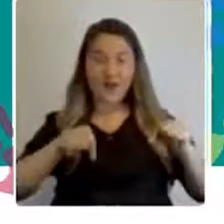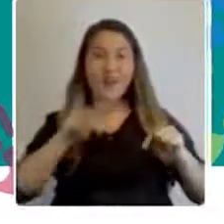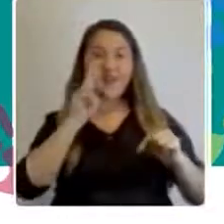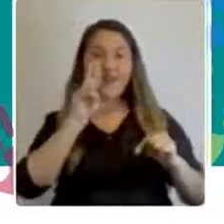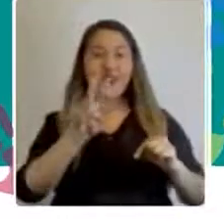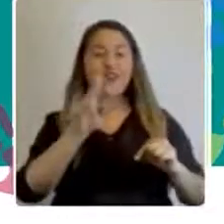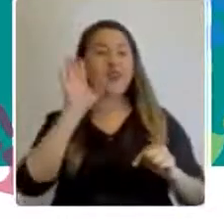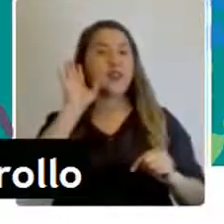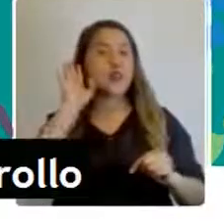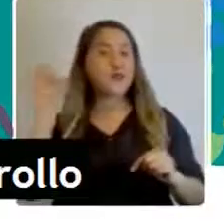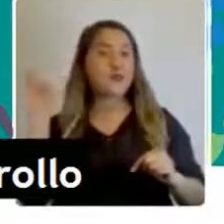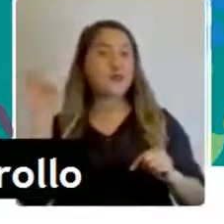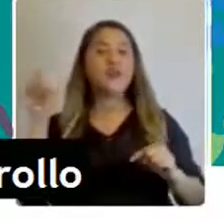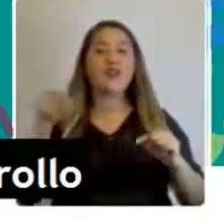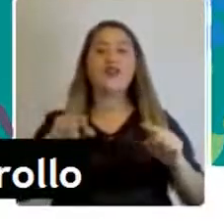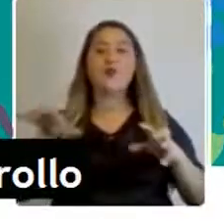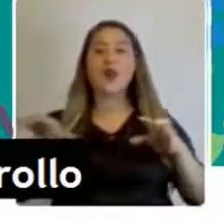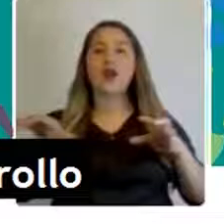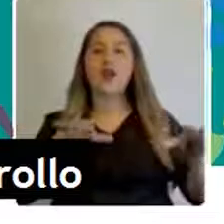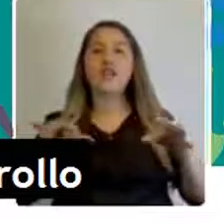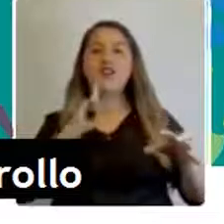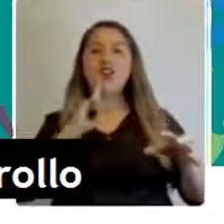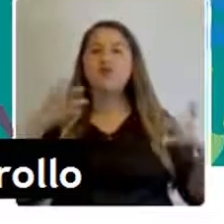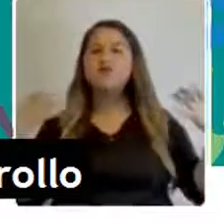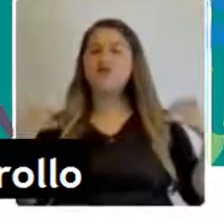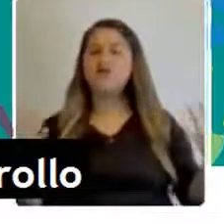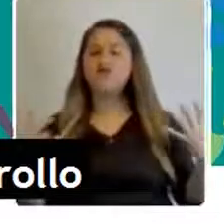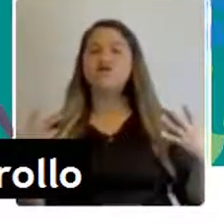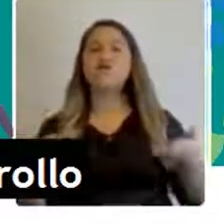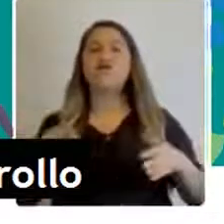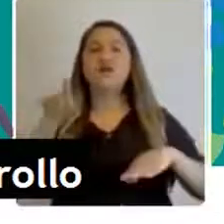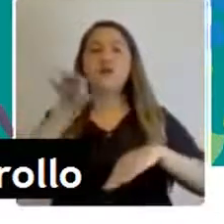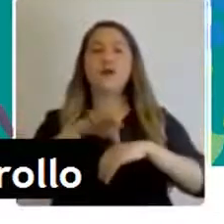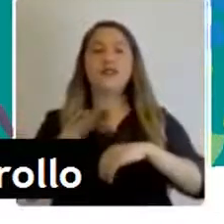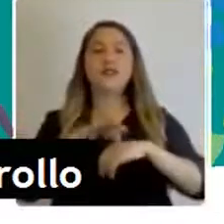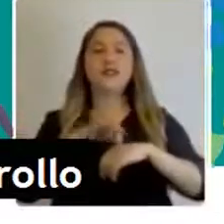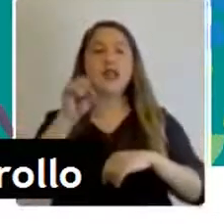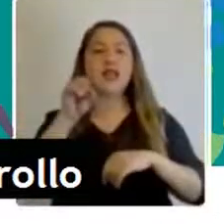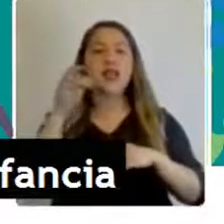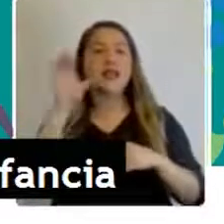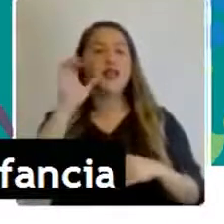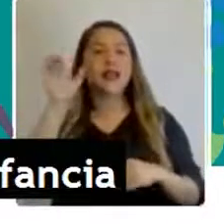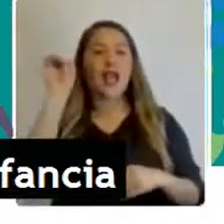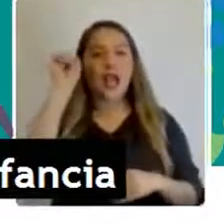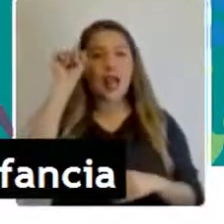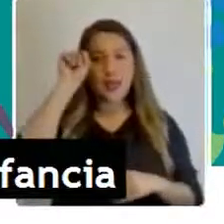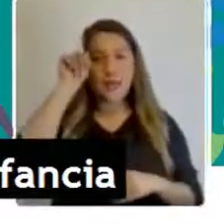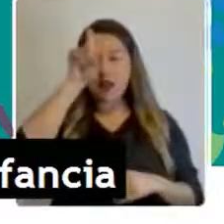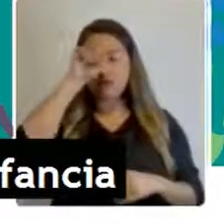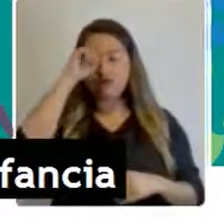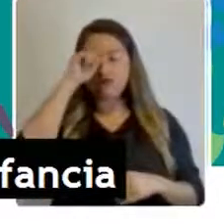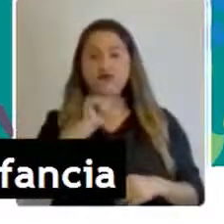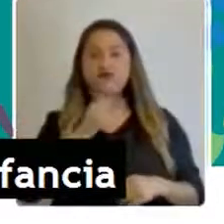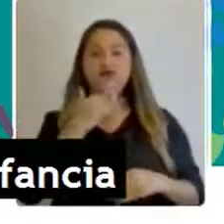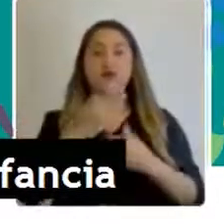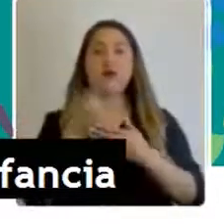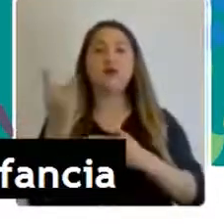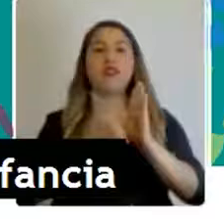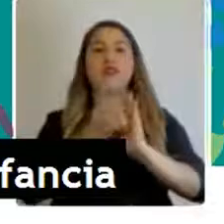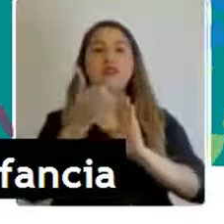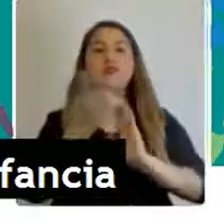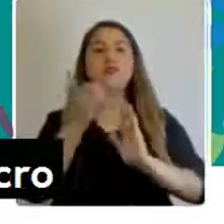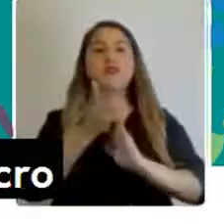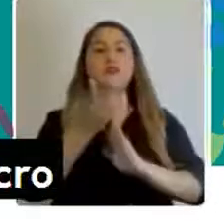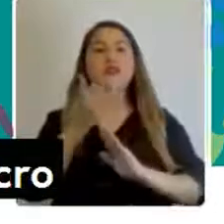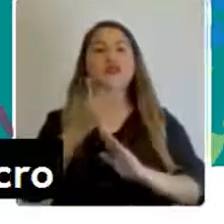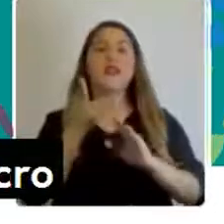una actividad organizada por la Facultad de Medicina Clínica Alemana, Universidad del Desarrollo, y la Asociación Chilena de Amigos de la